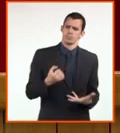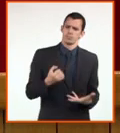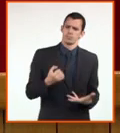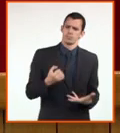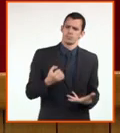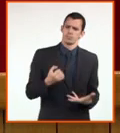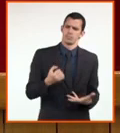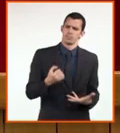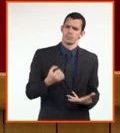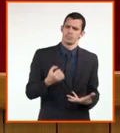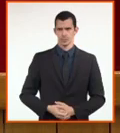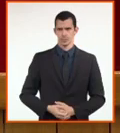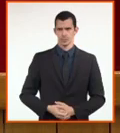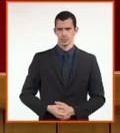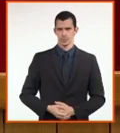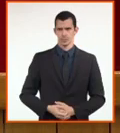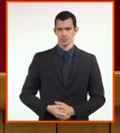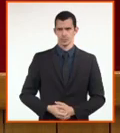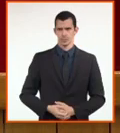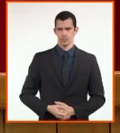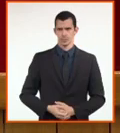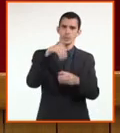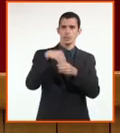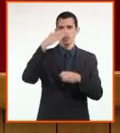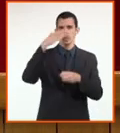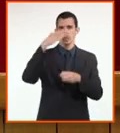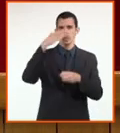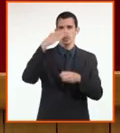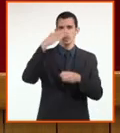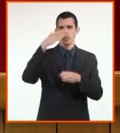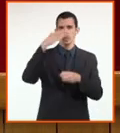que la membresía de la organización joven más antigua de nuestro país